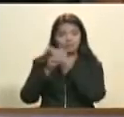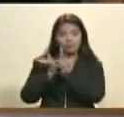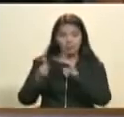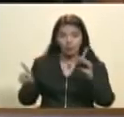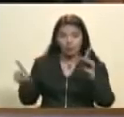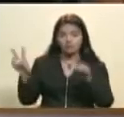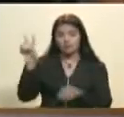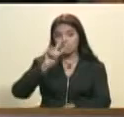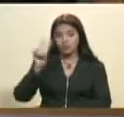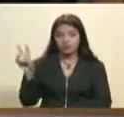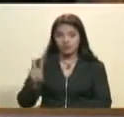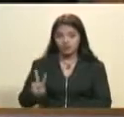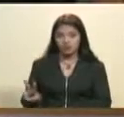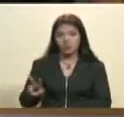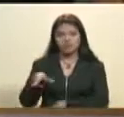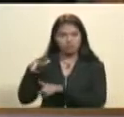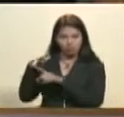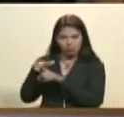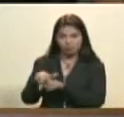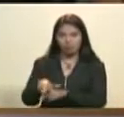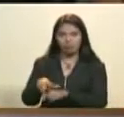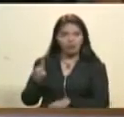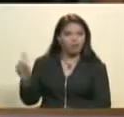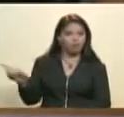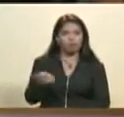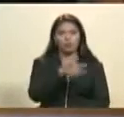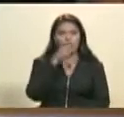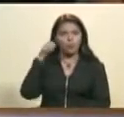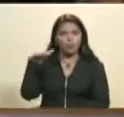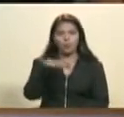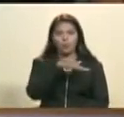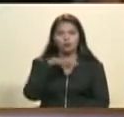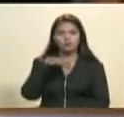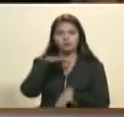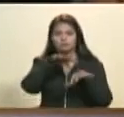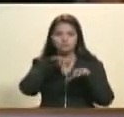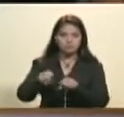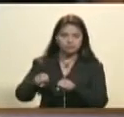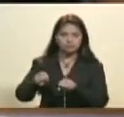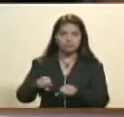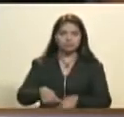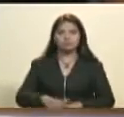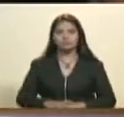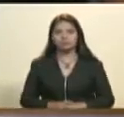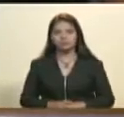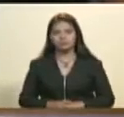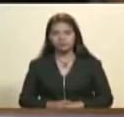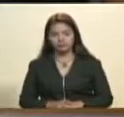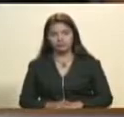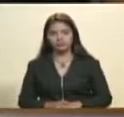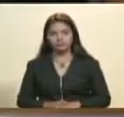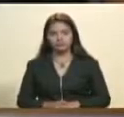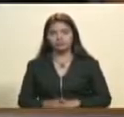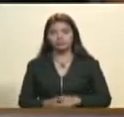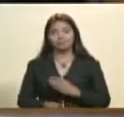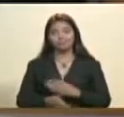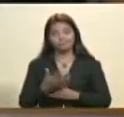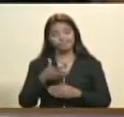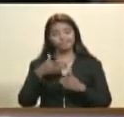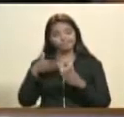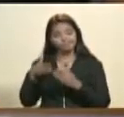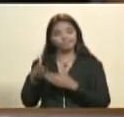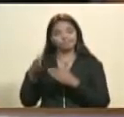nación y someter a los venezolanos a un nuevo modelo de colonización imperial, continúa